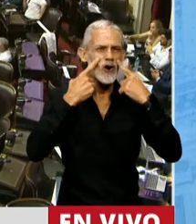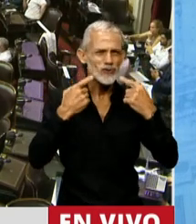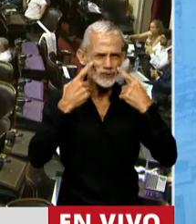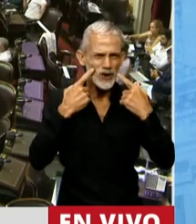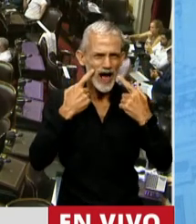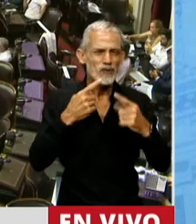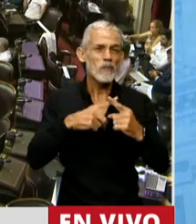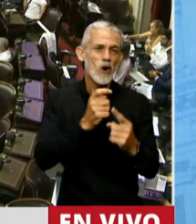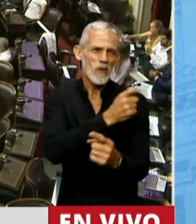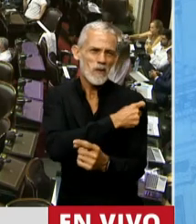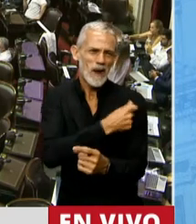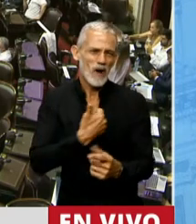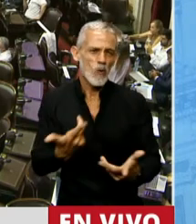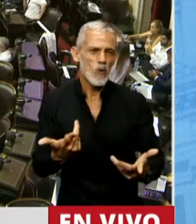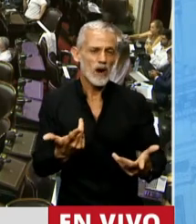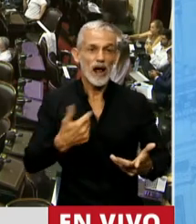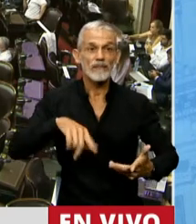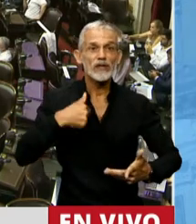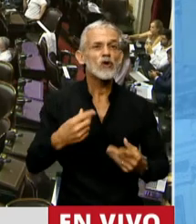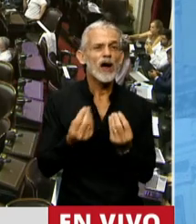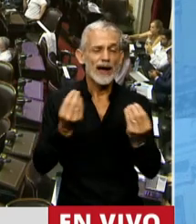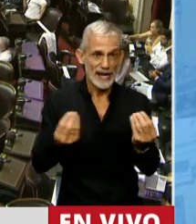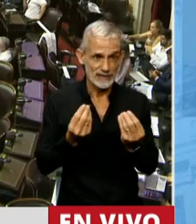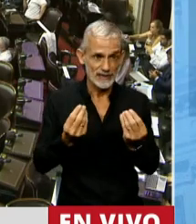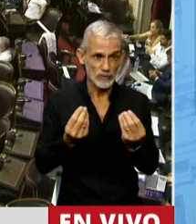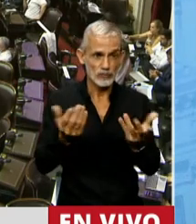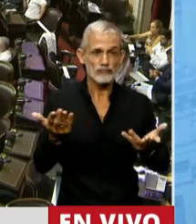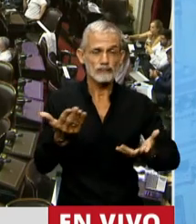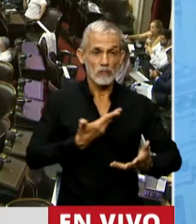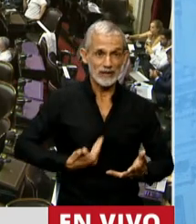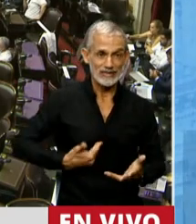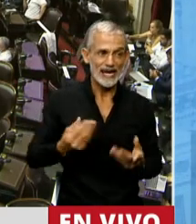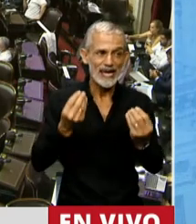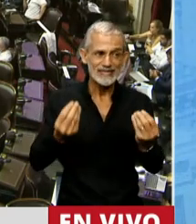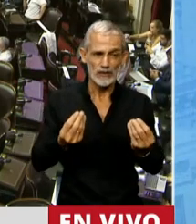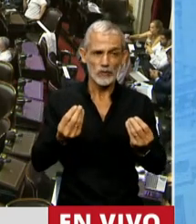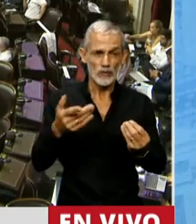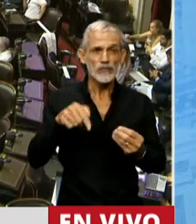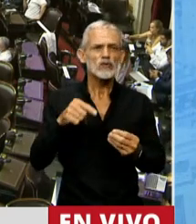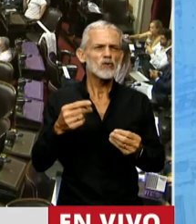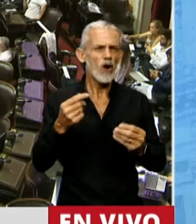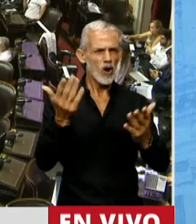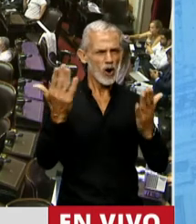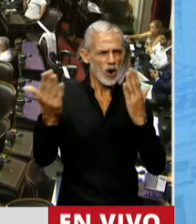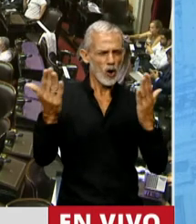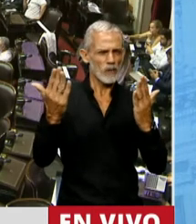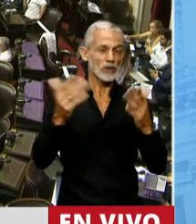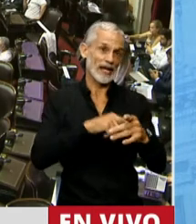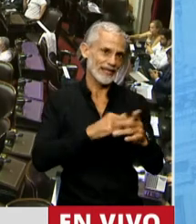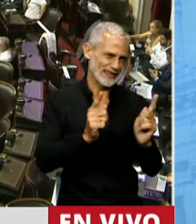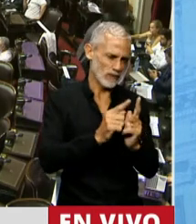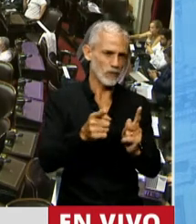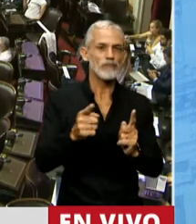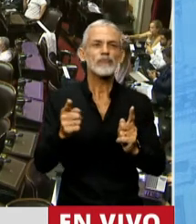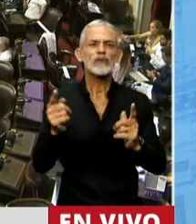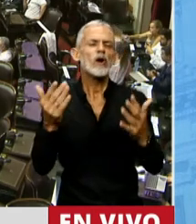lágrimas. ¿Qué debiéramos haber hecho nosotros, presidente? Y por eso cito y hago la analogía. Le pido redondear, diputado,